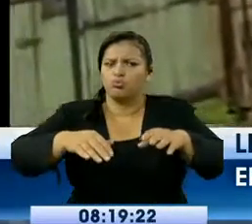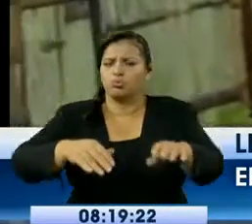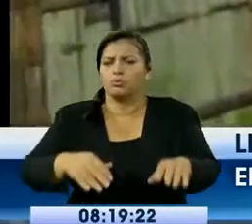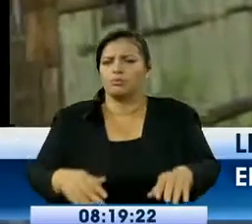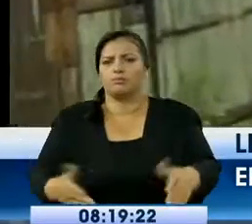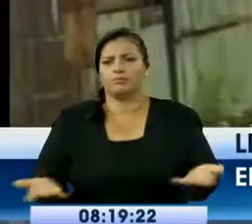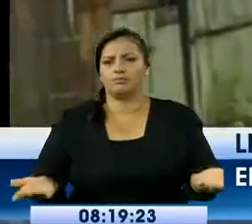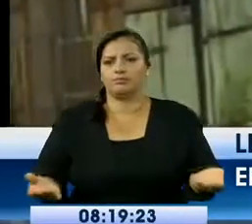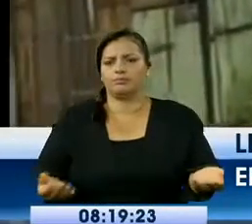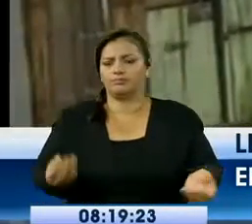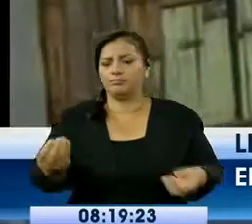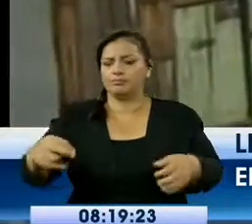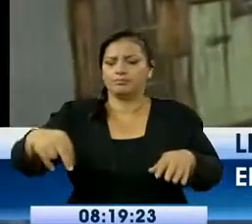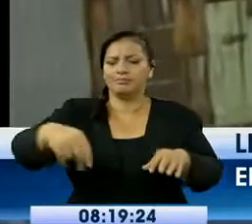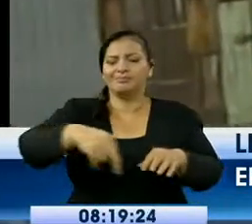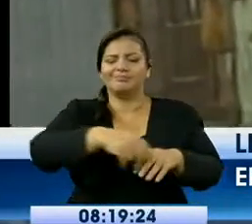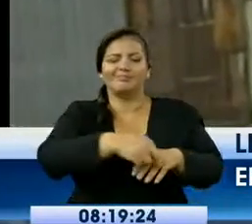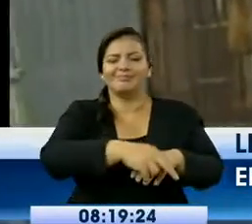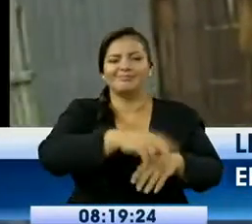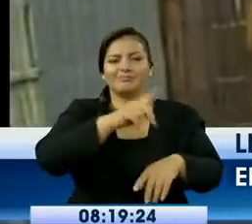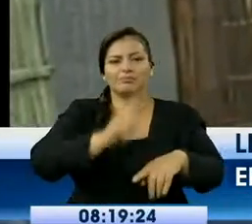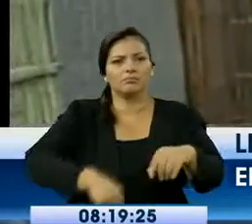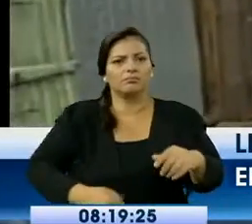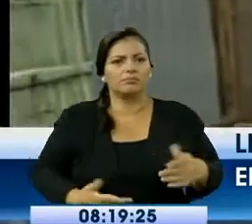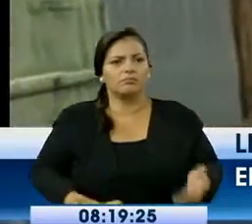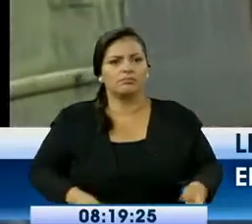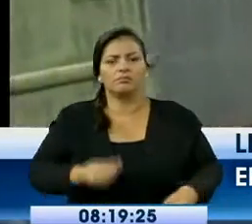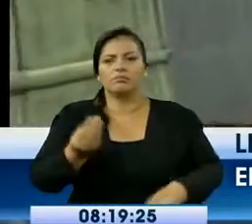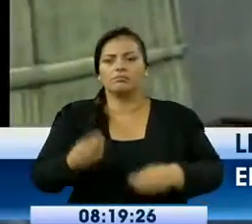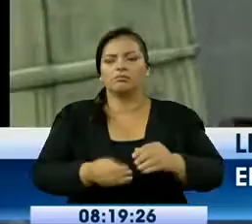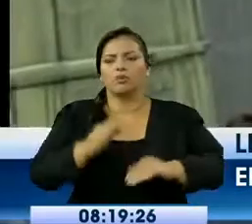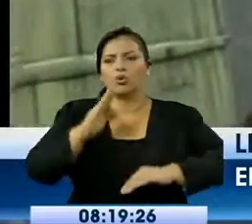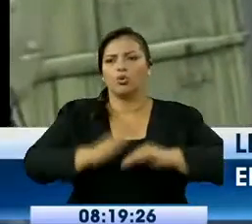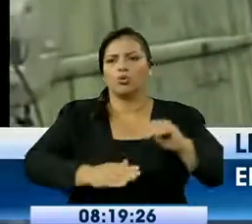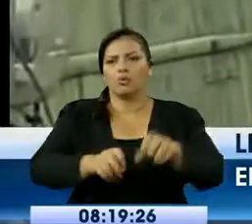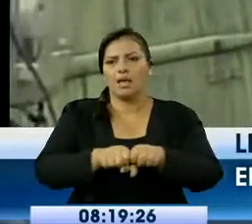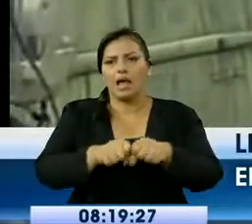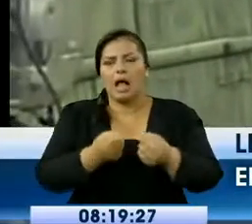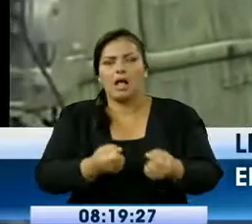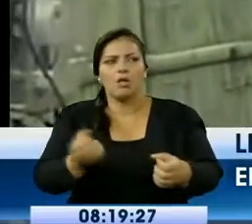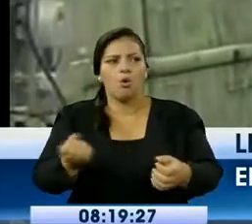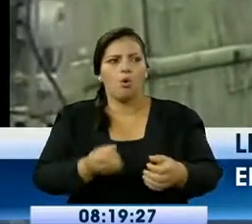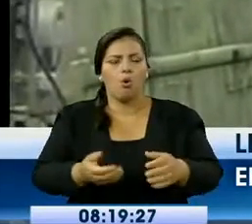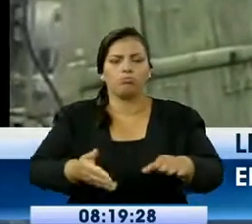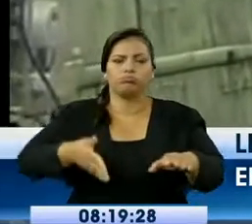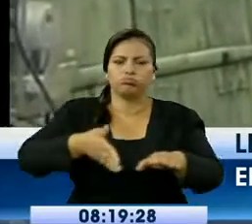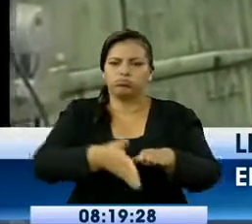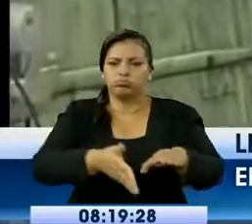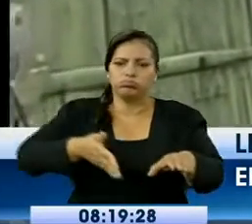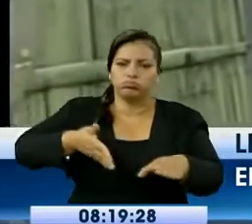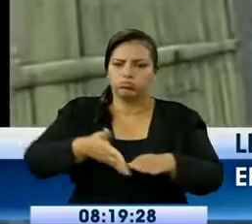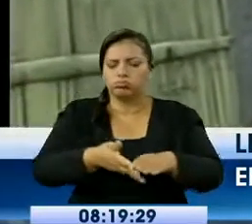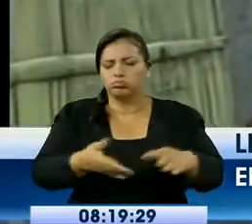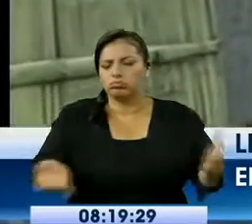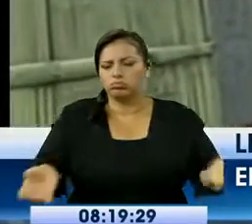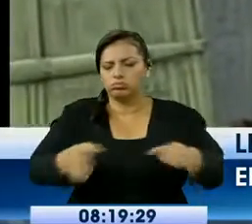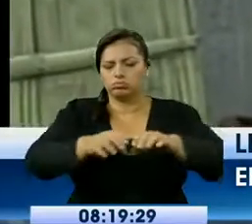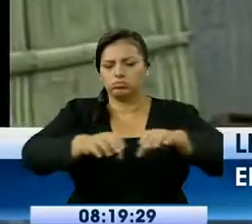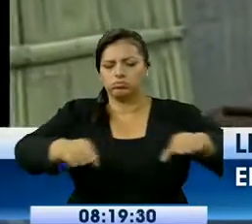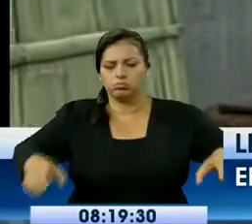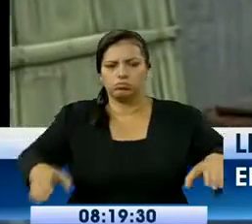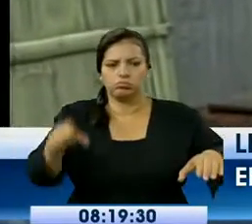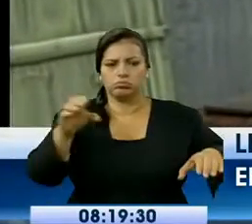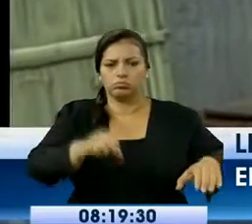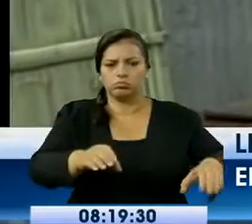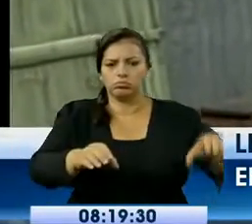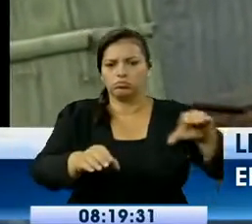sector? Construir improvisados puentes, ya sea con caña, ya sea con madera, para poder salir desde sus viviendas. Aquí hay peligro.